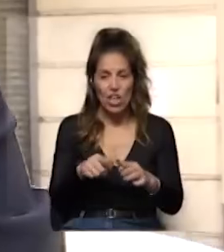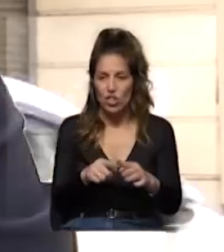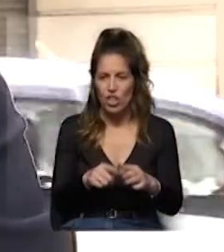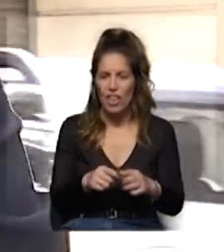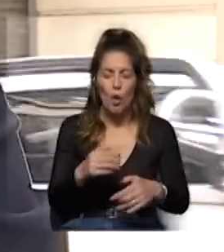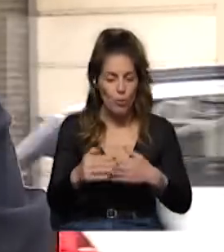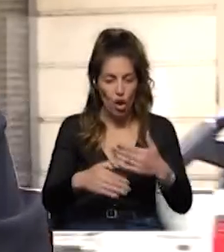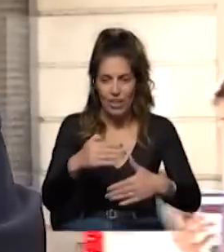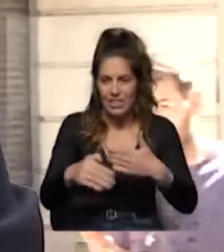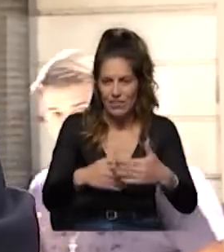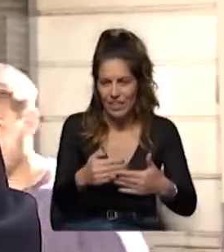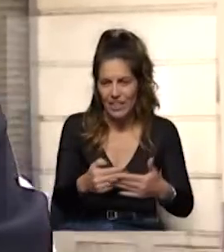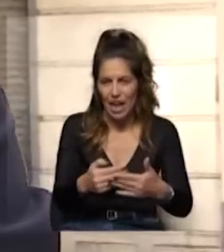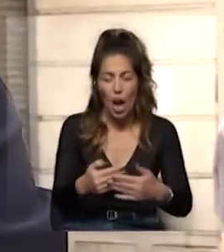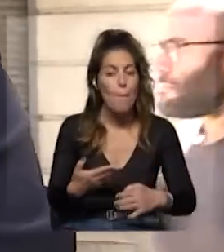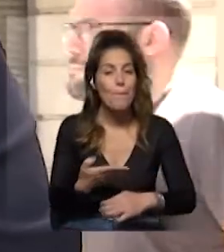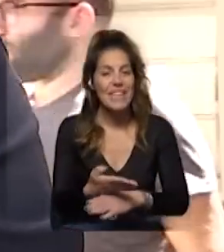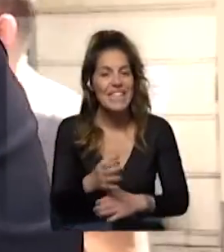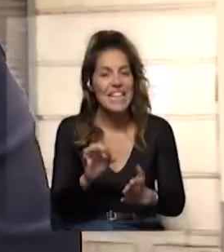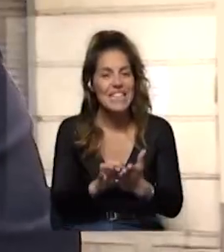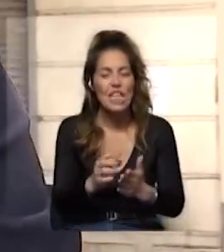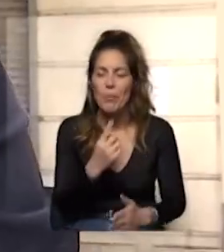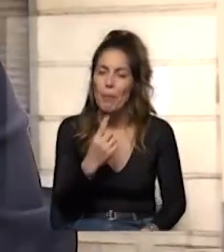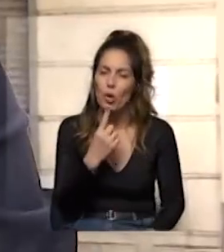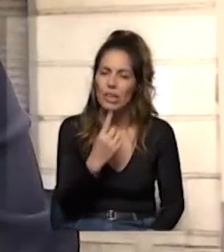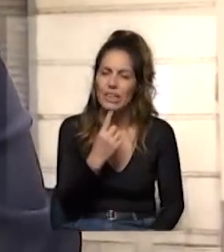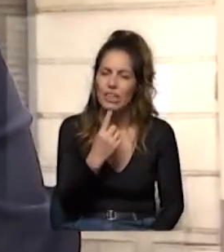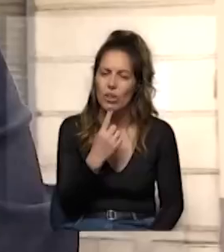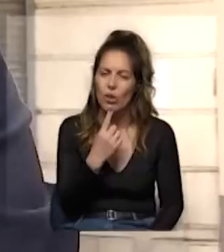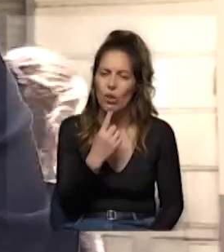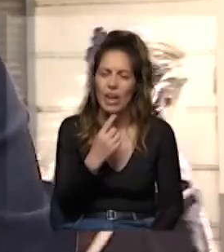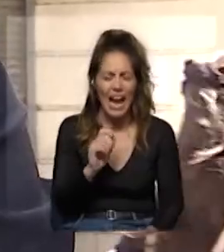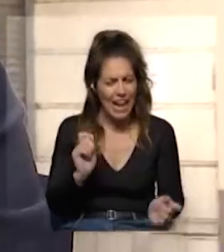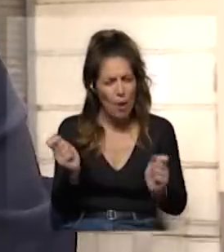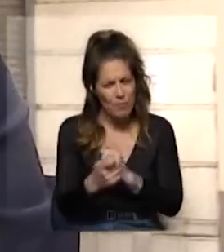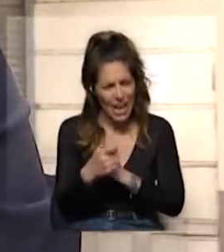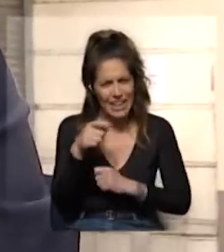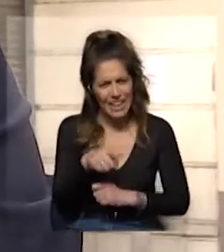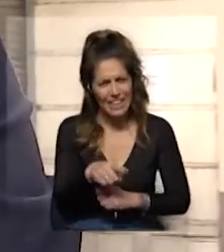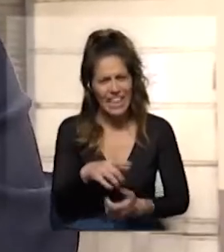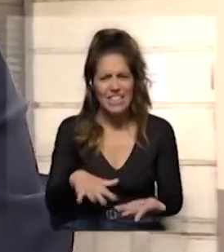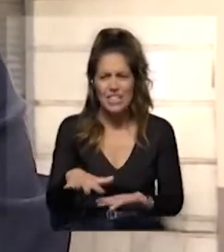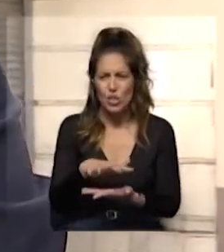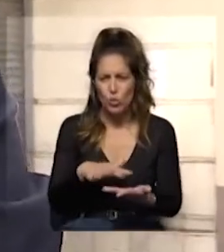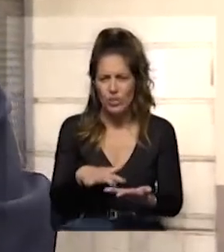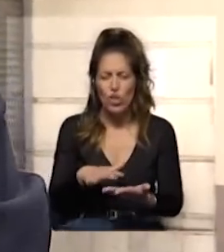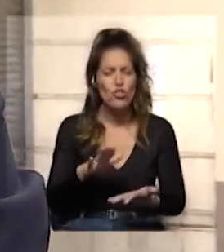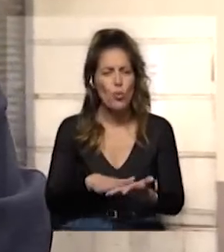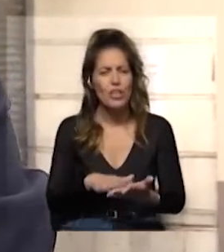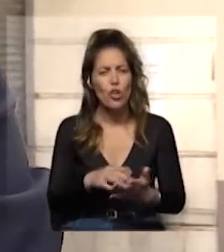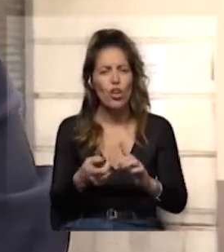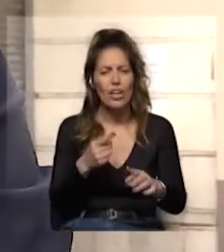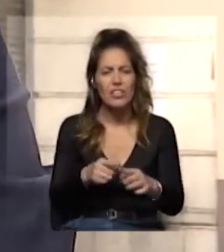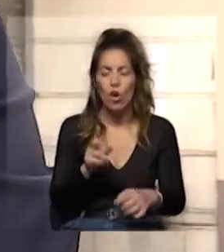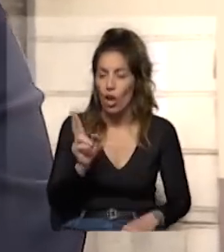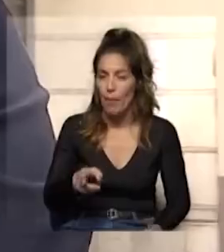progresividad y tratando de exhortar al sistema político también a eh dar vuelta esta situación sobre todo en lo que tiene que ver con la